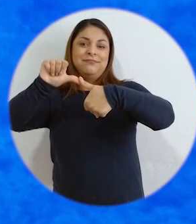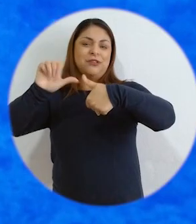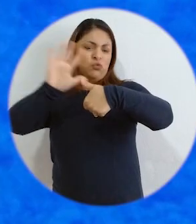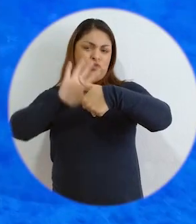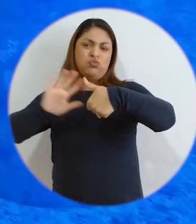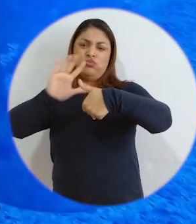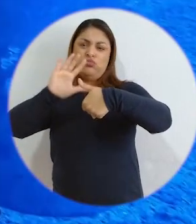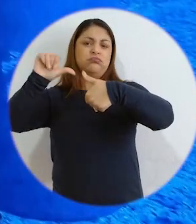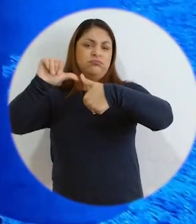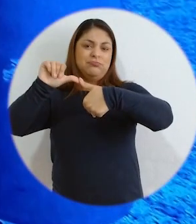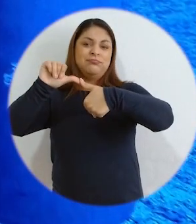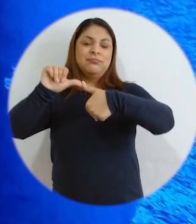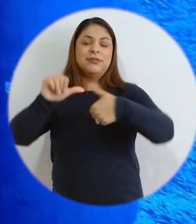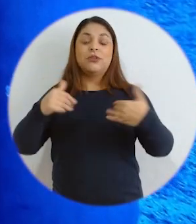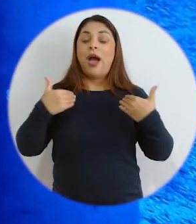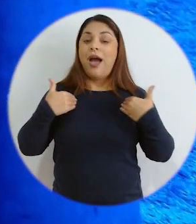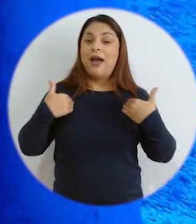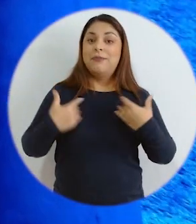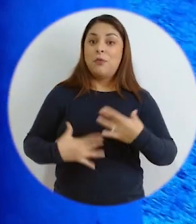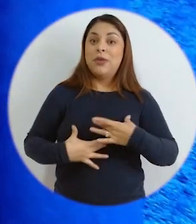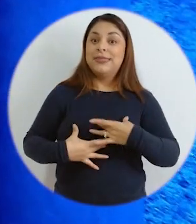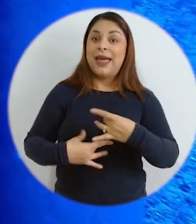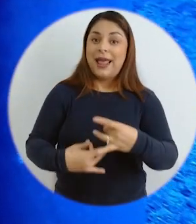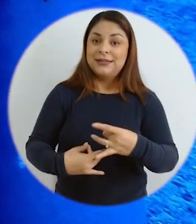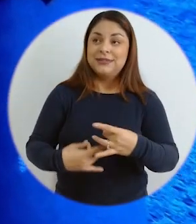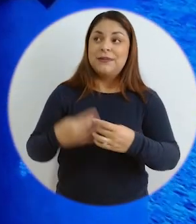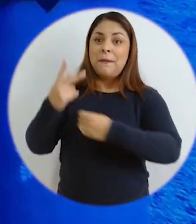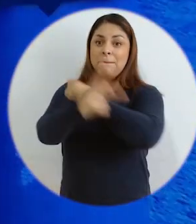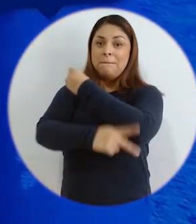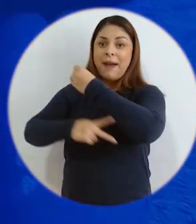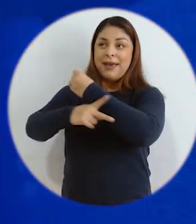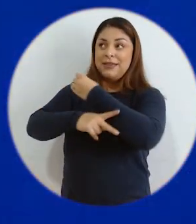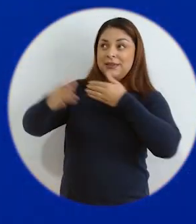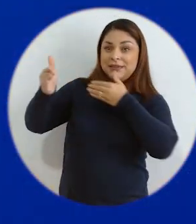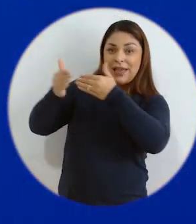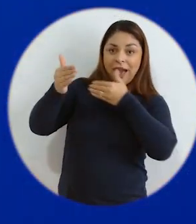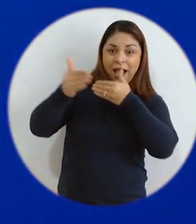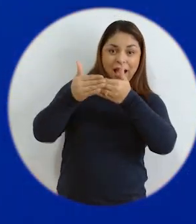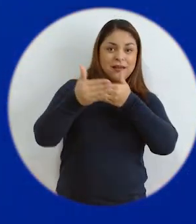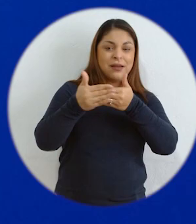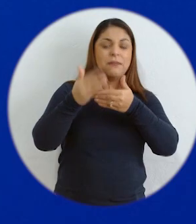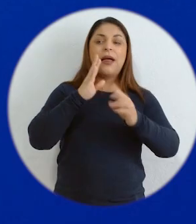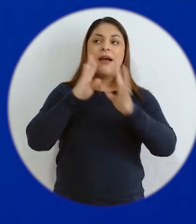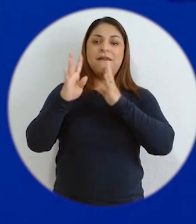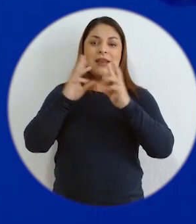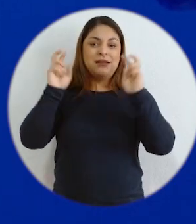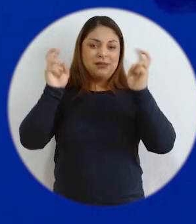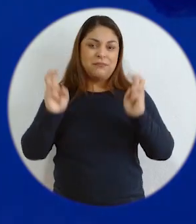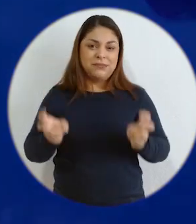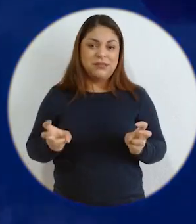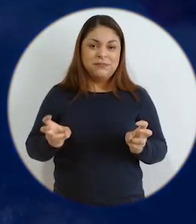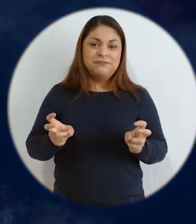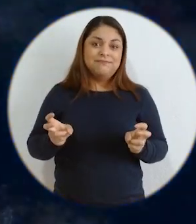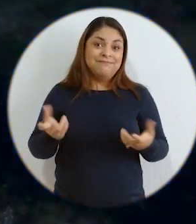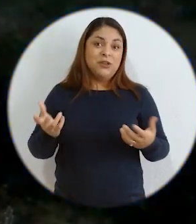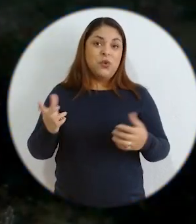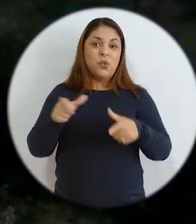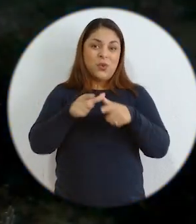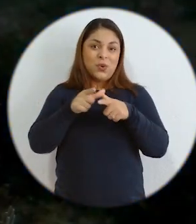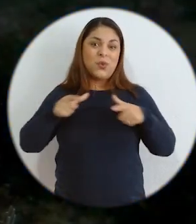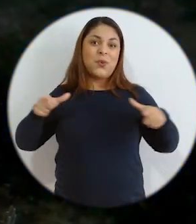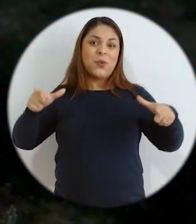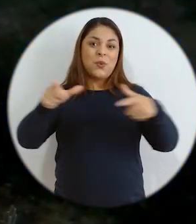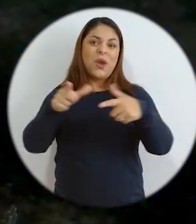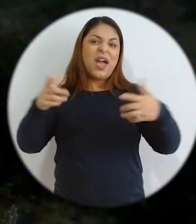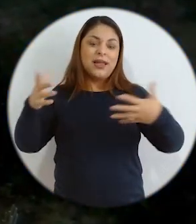regional. Exactamente. Entonces eso también evidencia el interés que tienen nuestros países vecinos por estos tópicos,